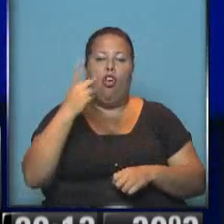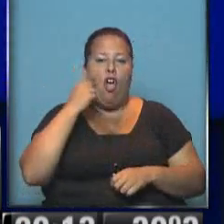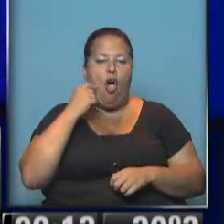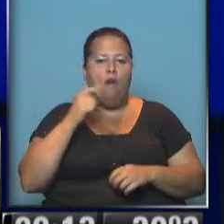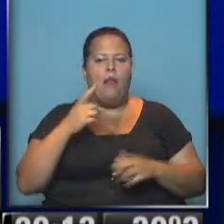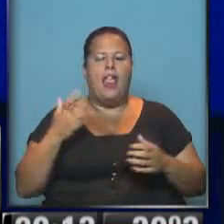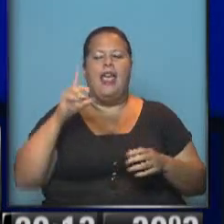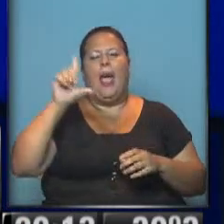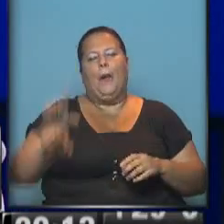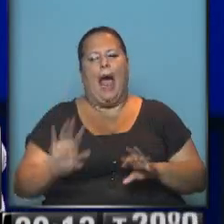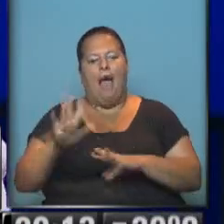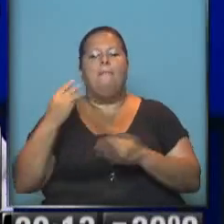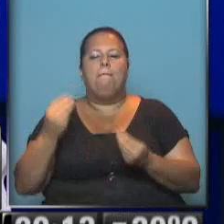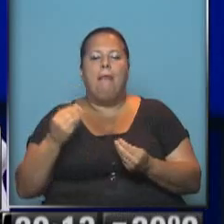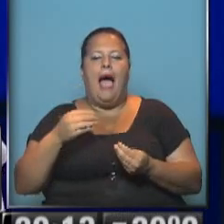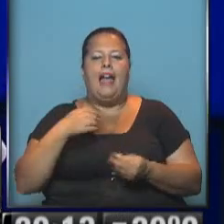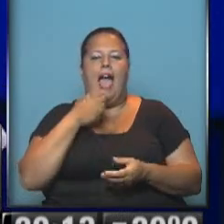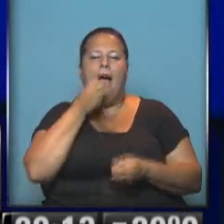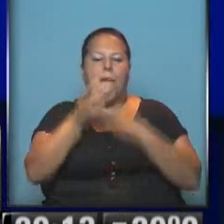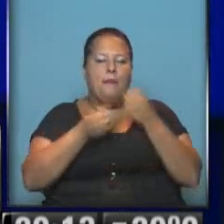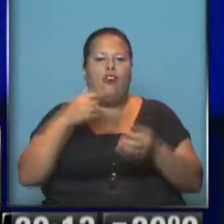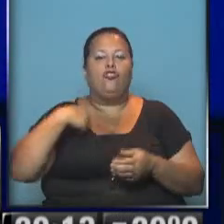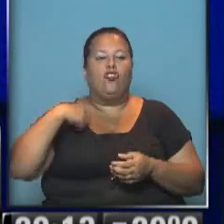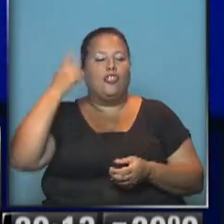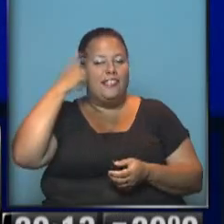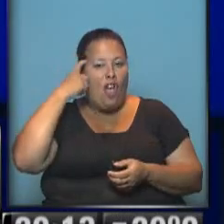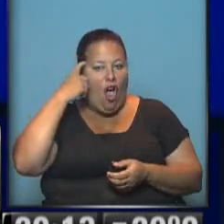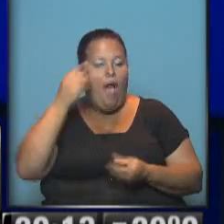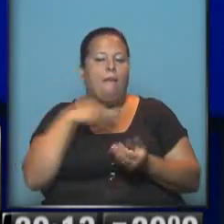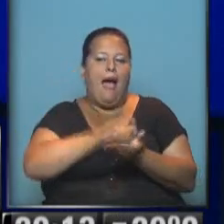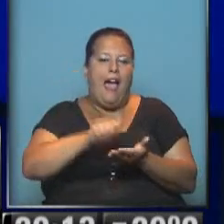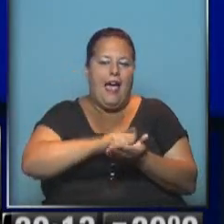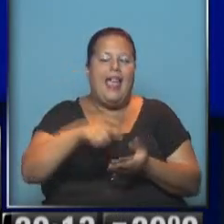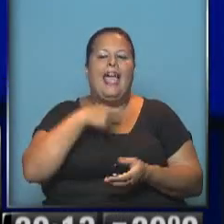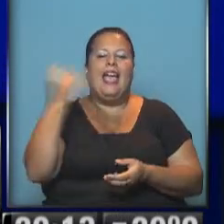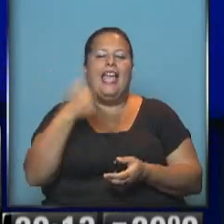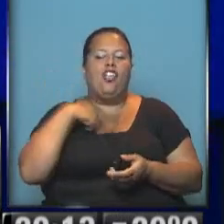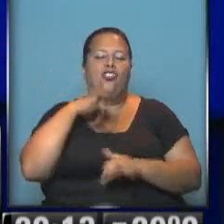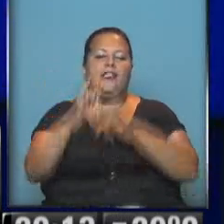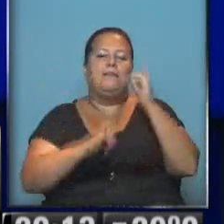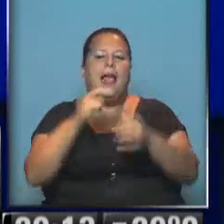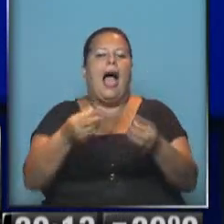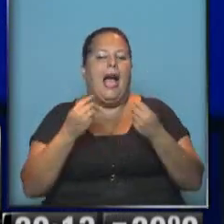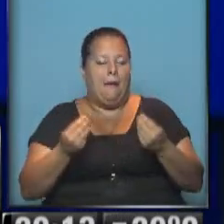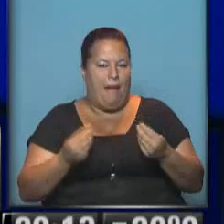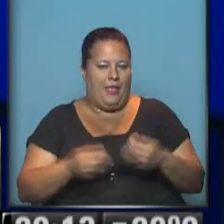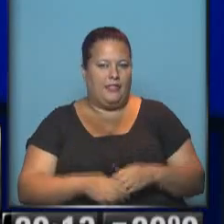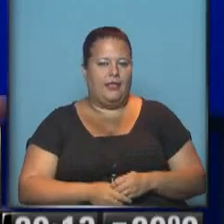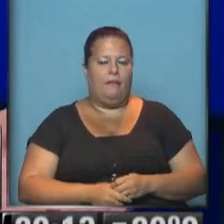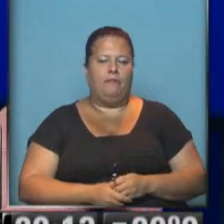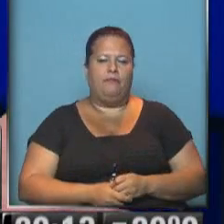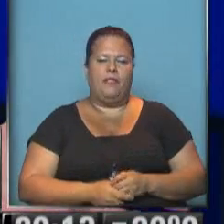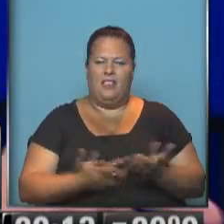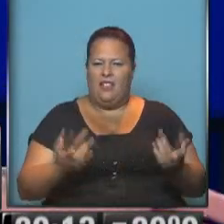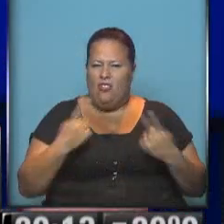eran tan importantes para que les tomara test. Porque como yo soy psicóloga, querían que yo les diga qué les pasaba.